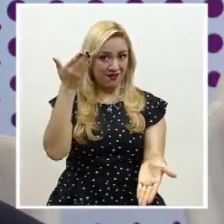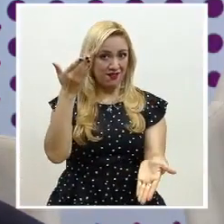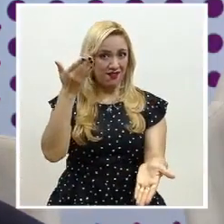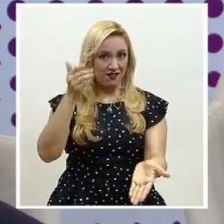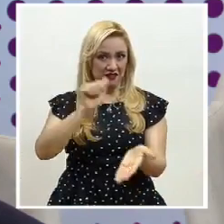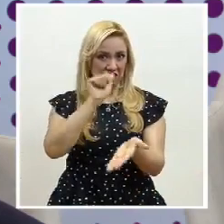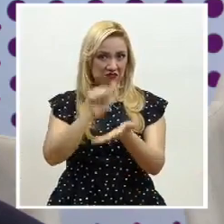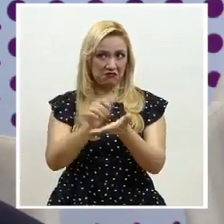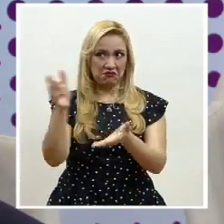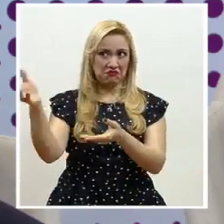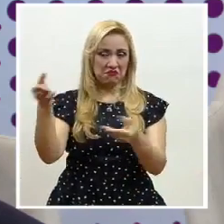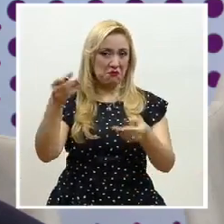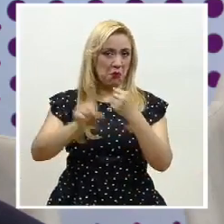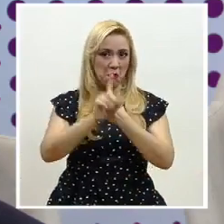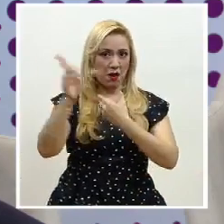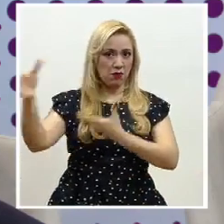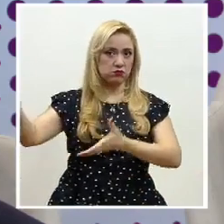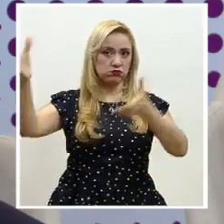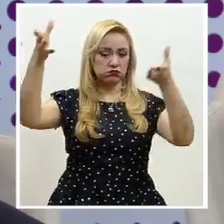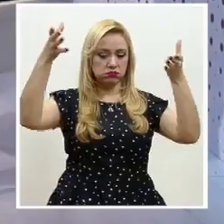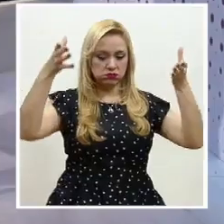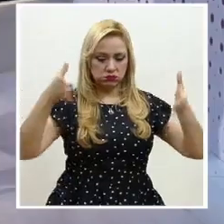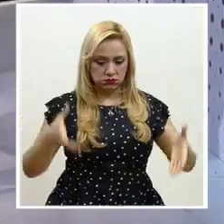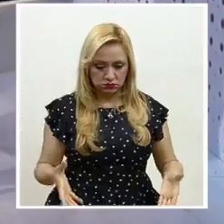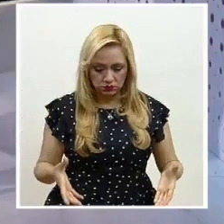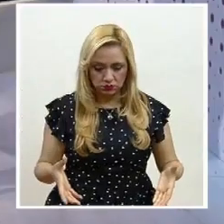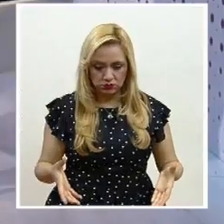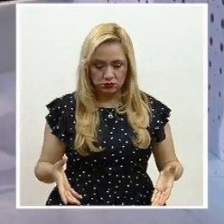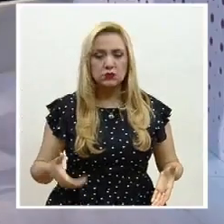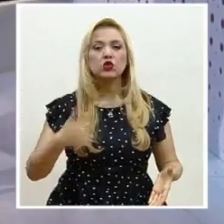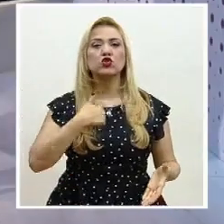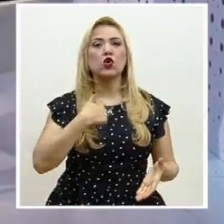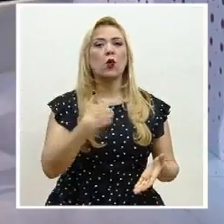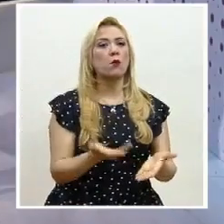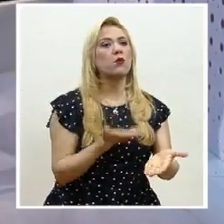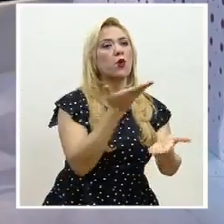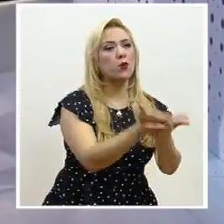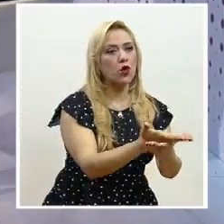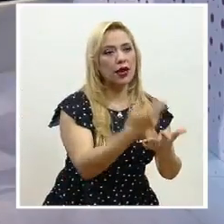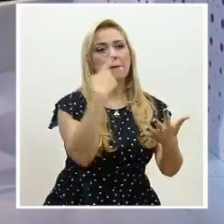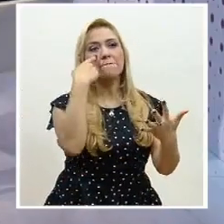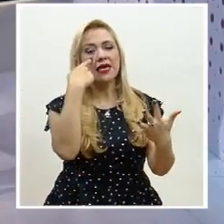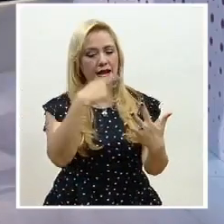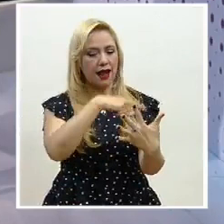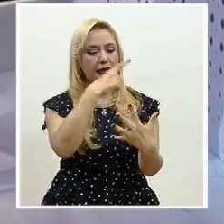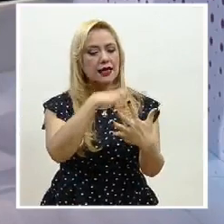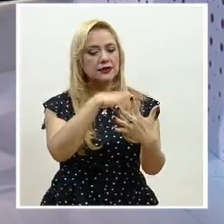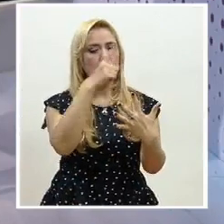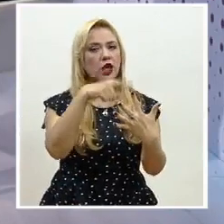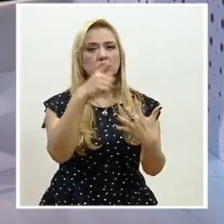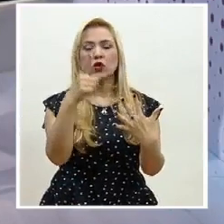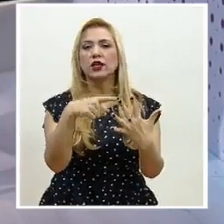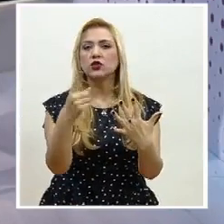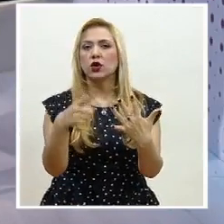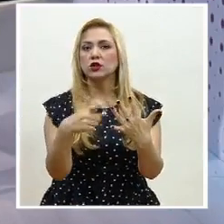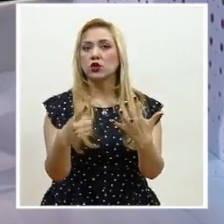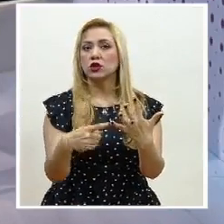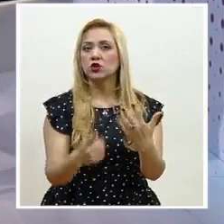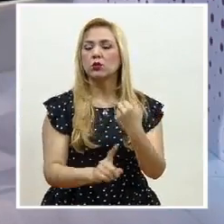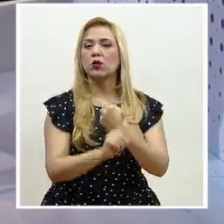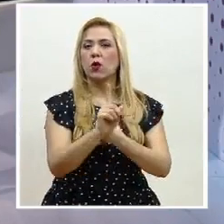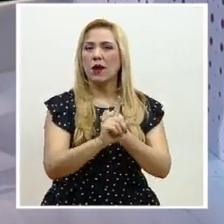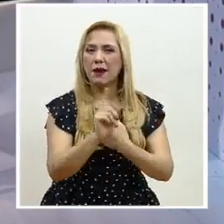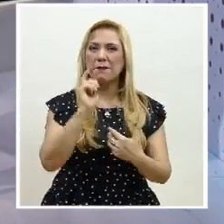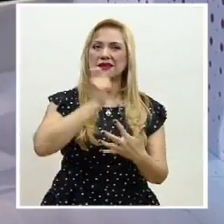postura inicial que tenga el ministro. Lo que hacemos es proponerle las diversas facetas que un problema jurídico pueda enfrentar. Las